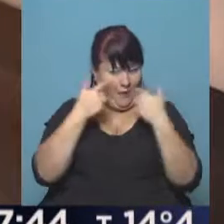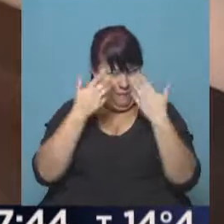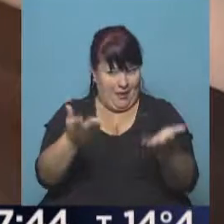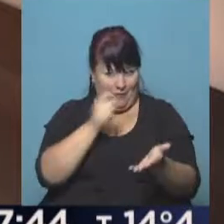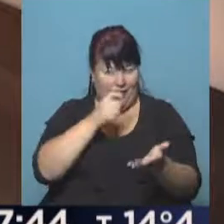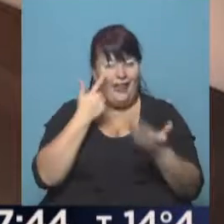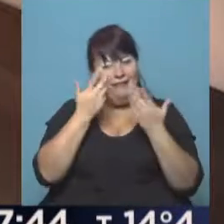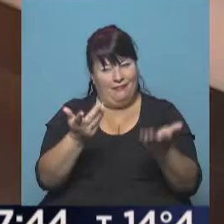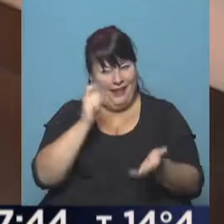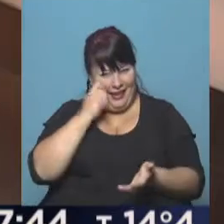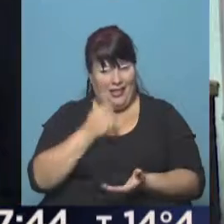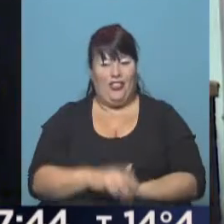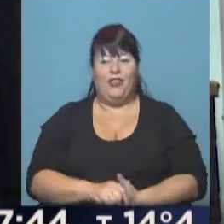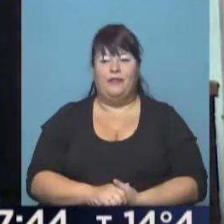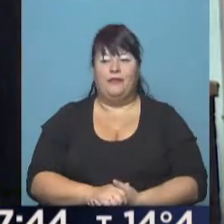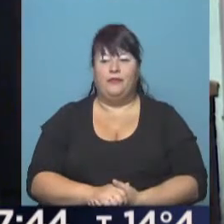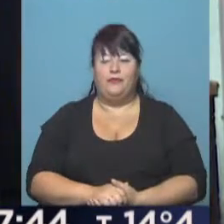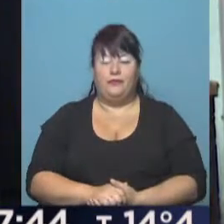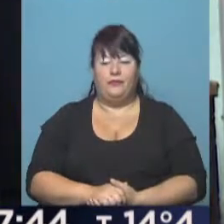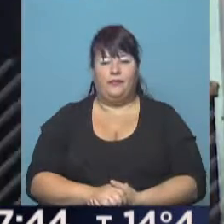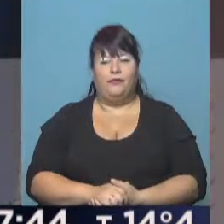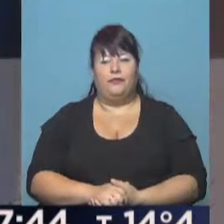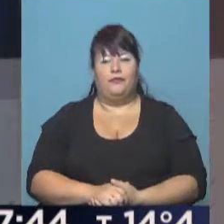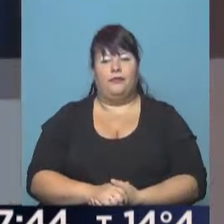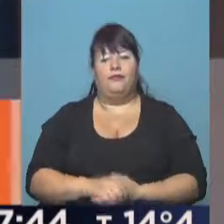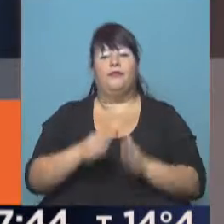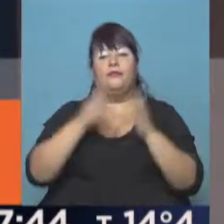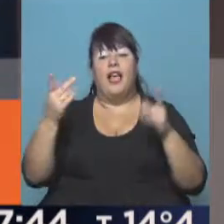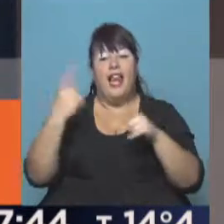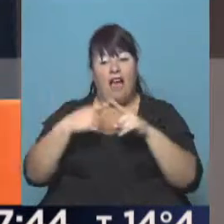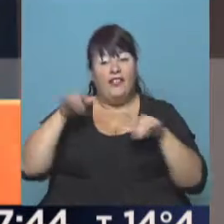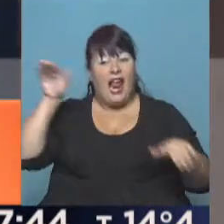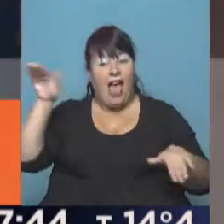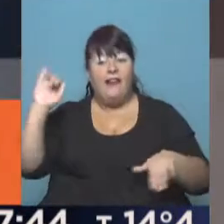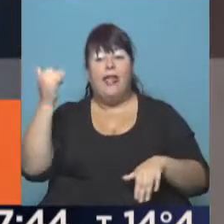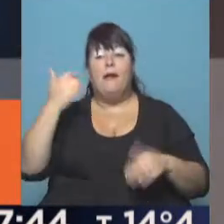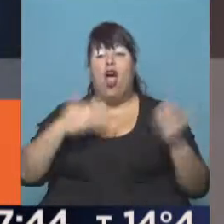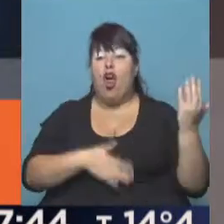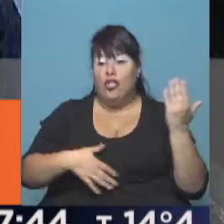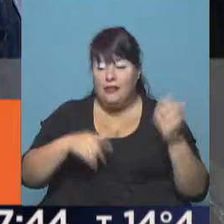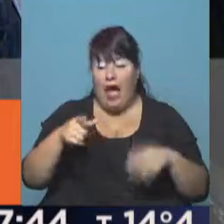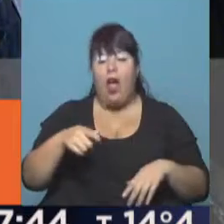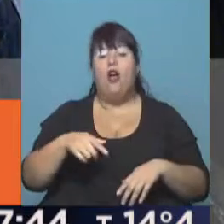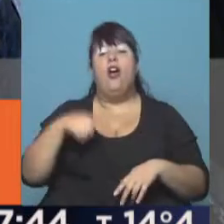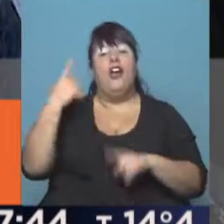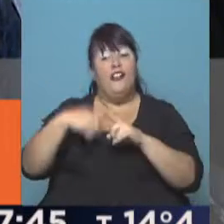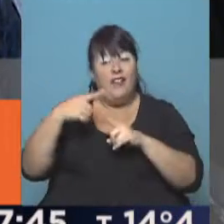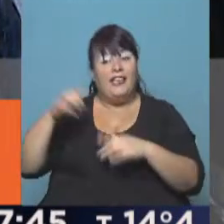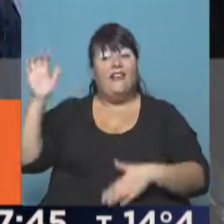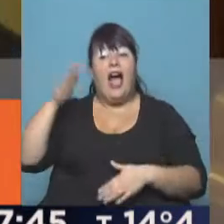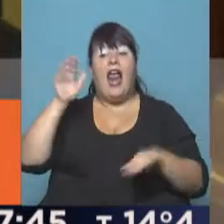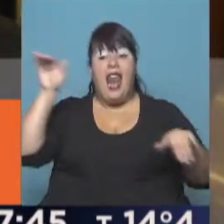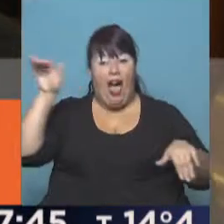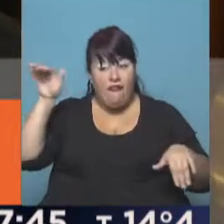nota y a disfrutarlo. Durante los días de Festival en La Falda, el mejor tango pasado del mundo. Es uno de los festivales, el de La